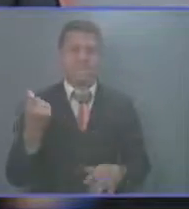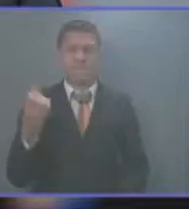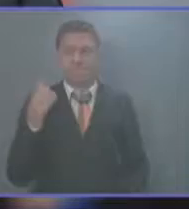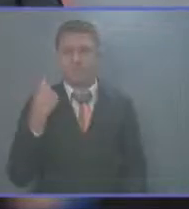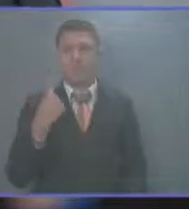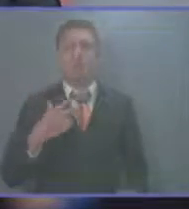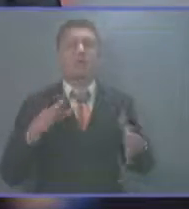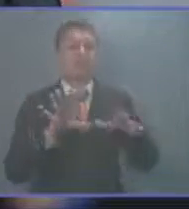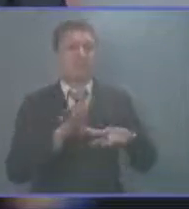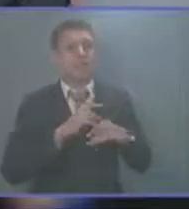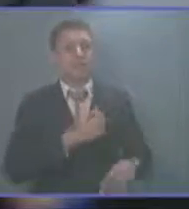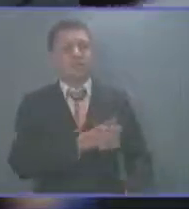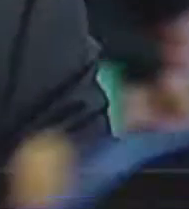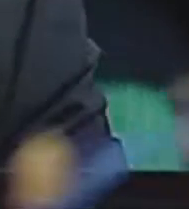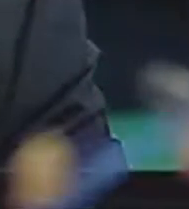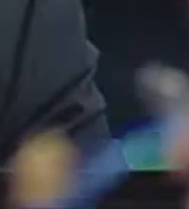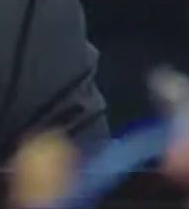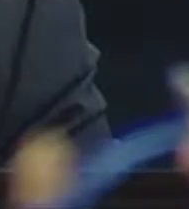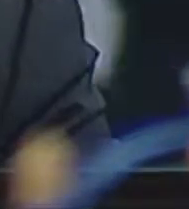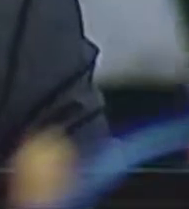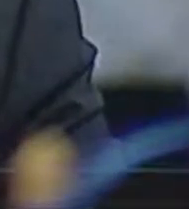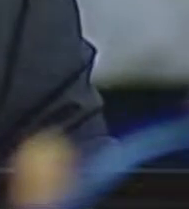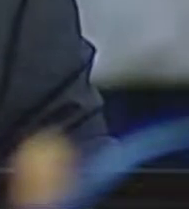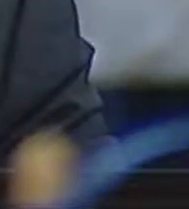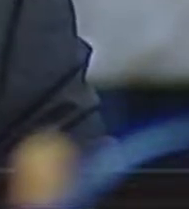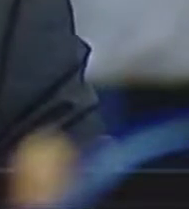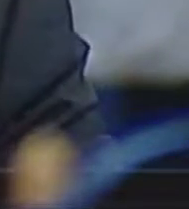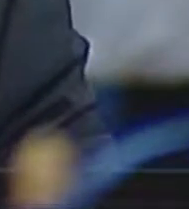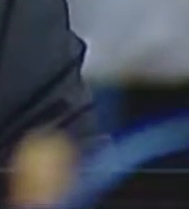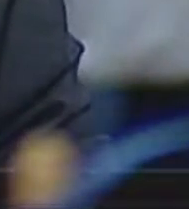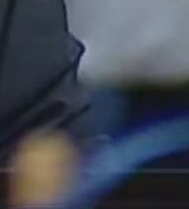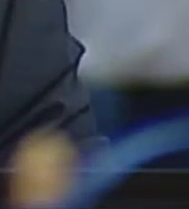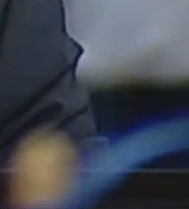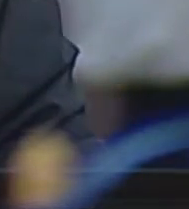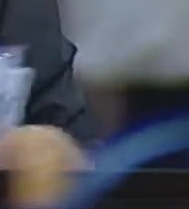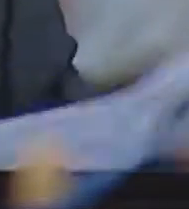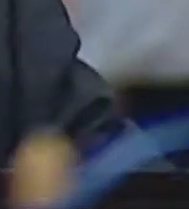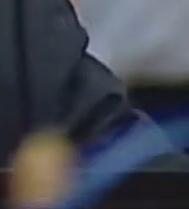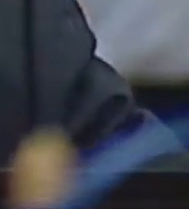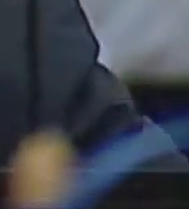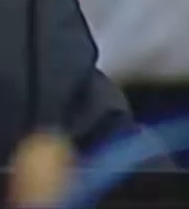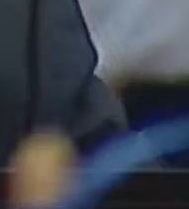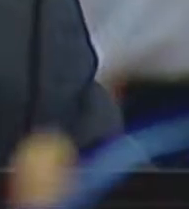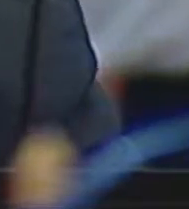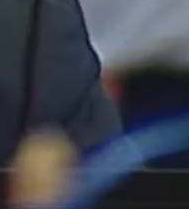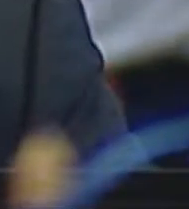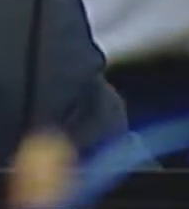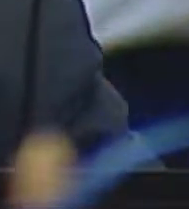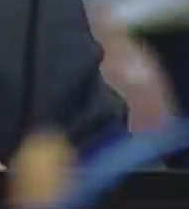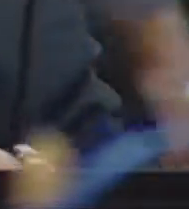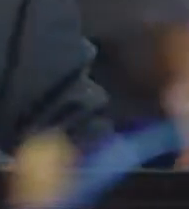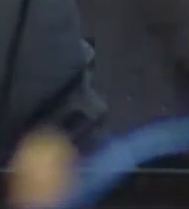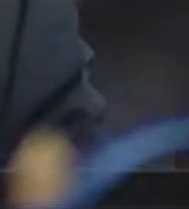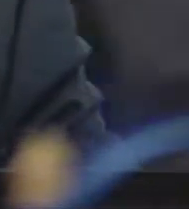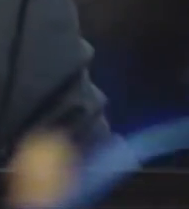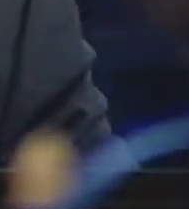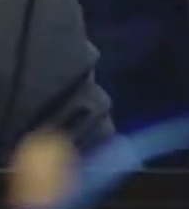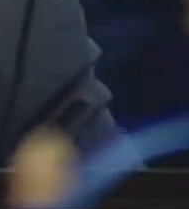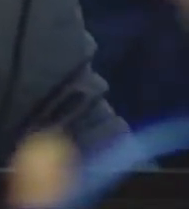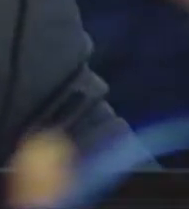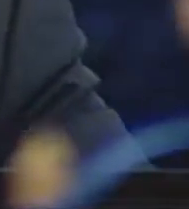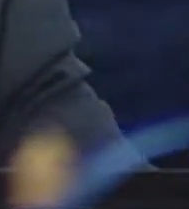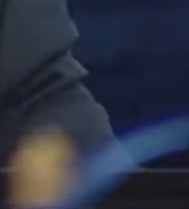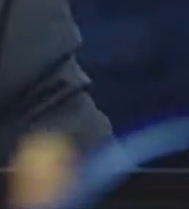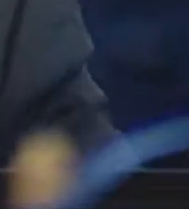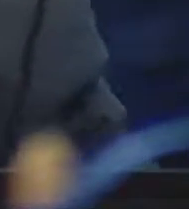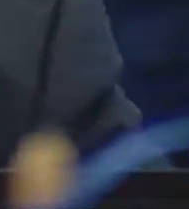asuman la responsabilidad y sobre todo que atiendan a los pacientes, que atiendan por supuesto a los